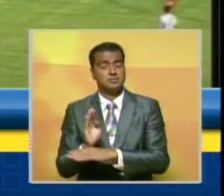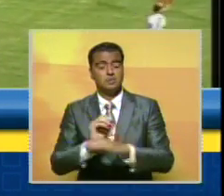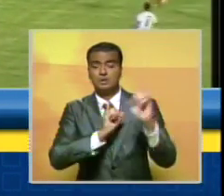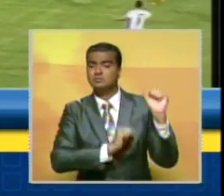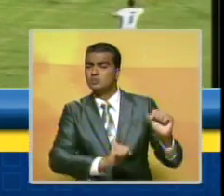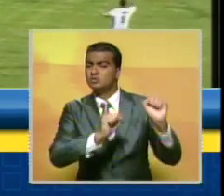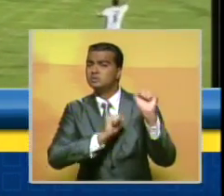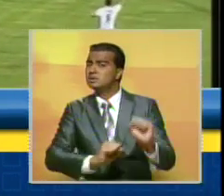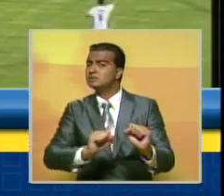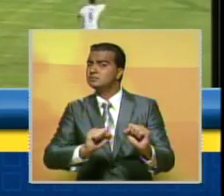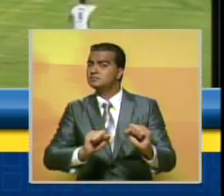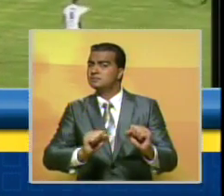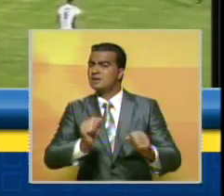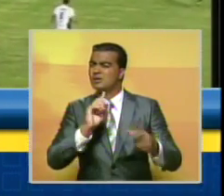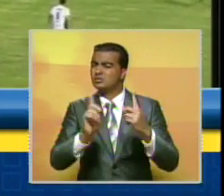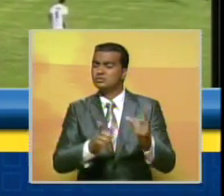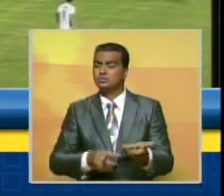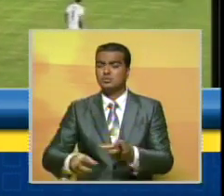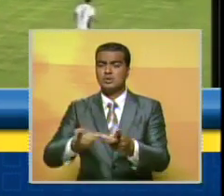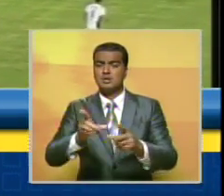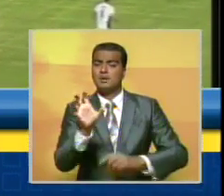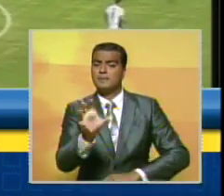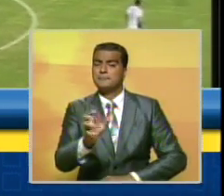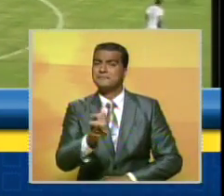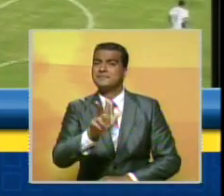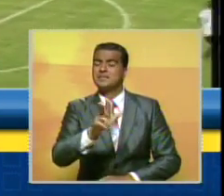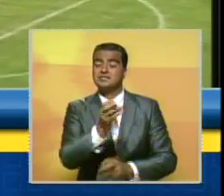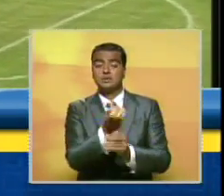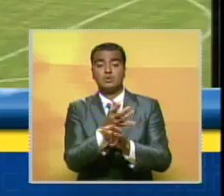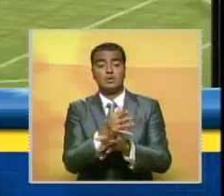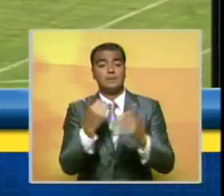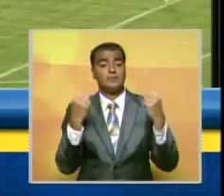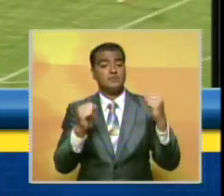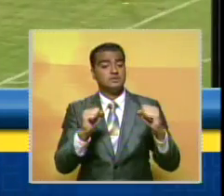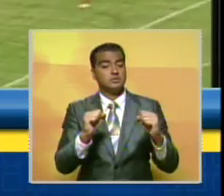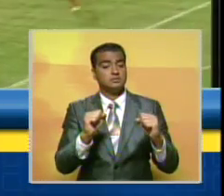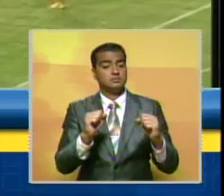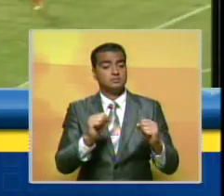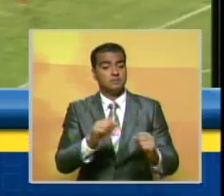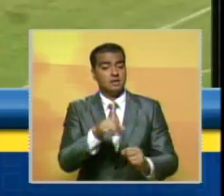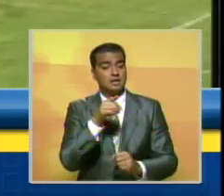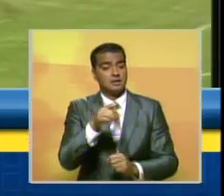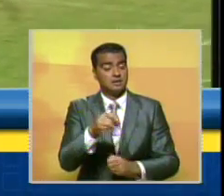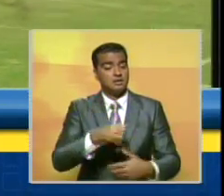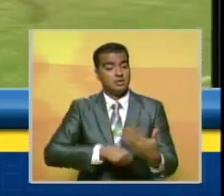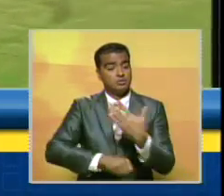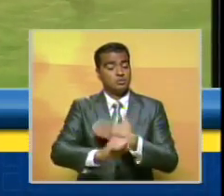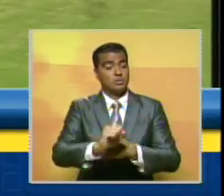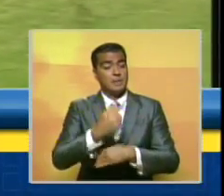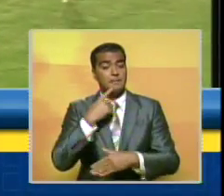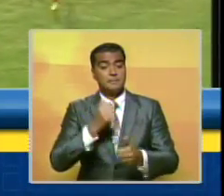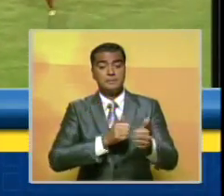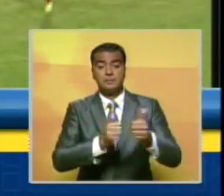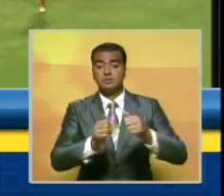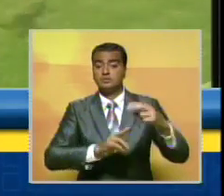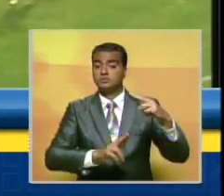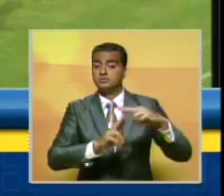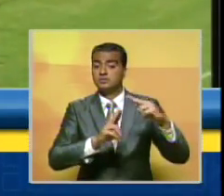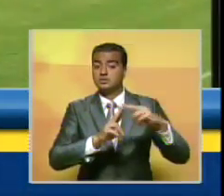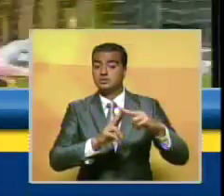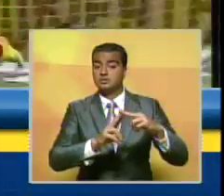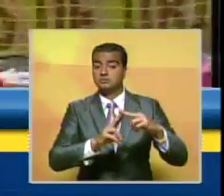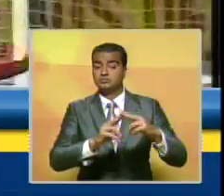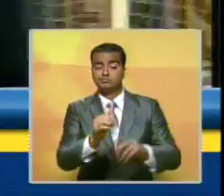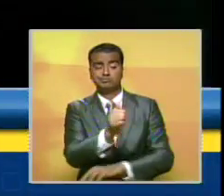protestas que se realizan en distintos sectores del país. Tan solo 13 jugadores profesionales saltaron a las canchas en una jornada en la que el Deportivo Táchira perdió su